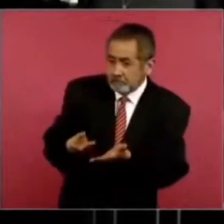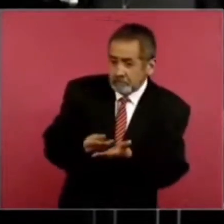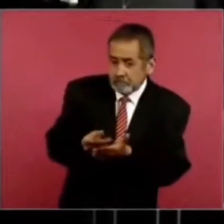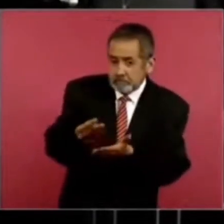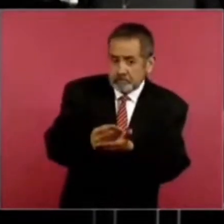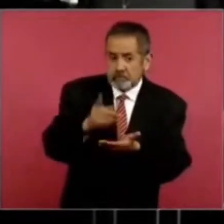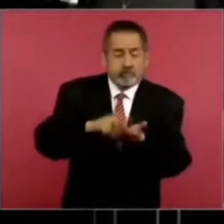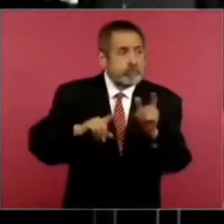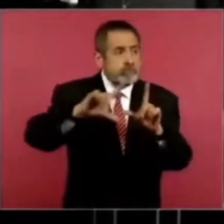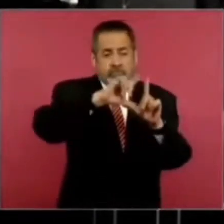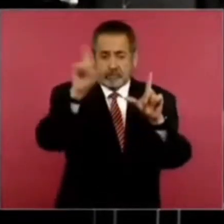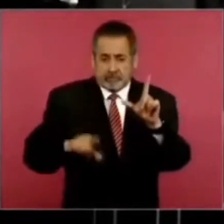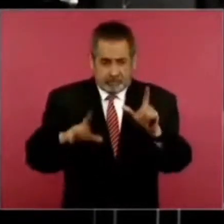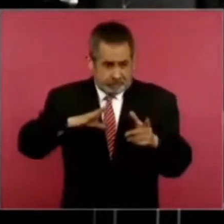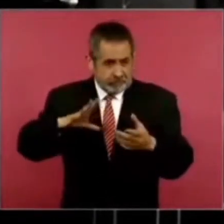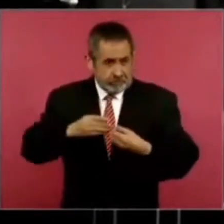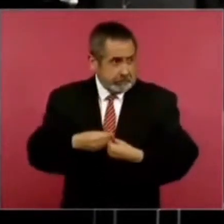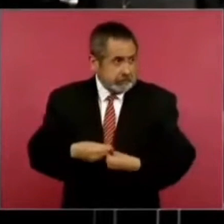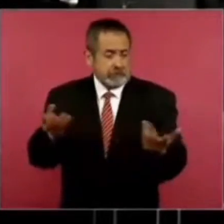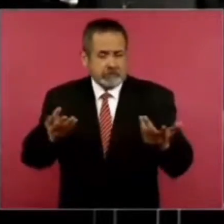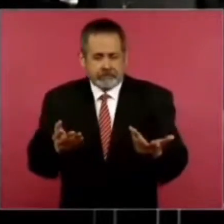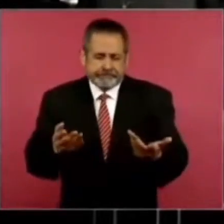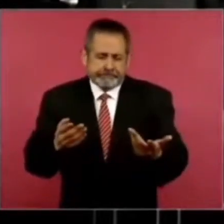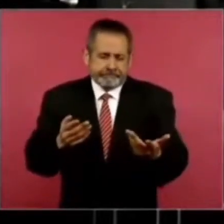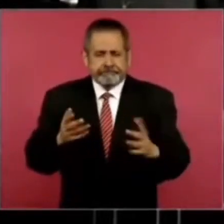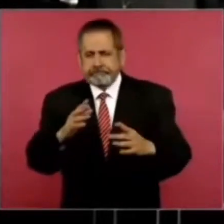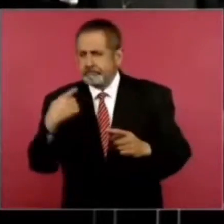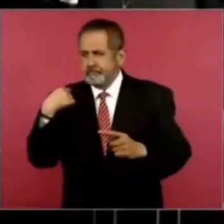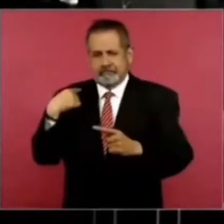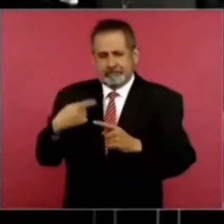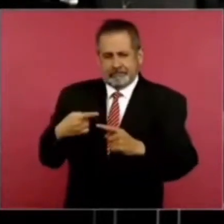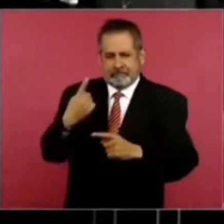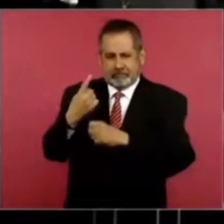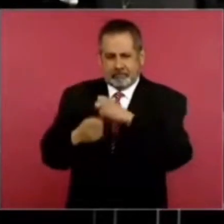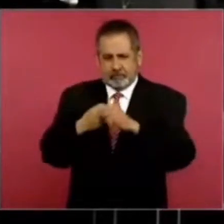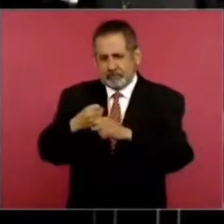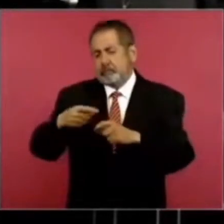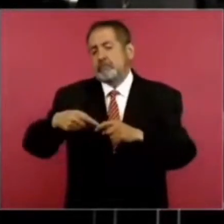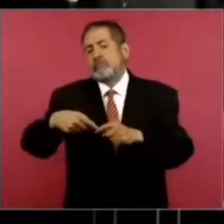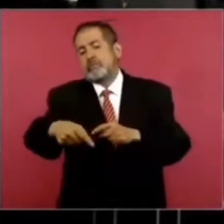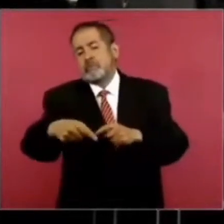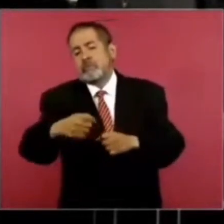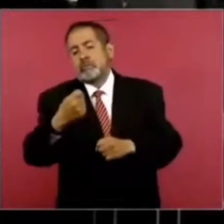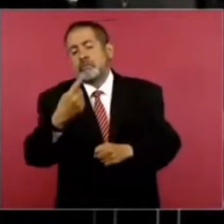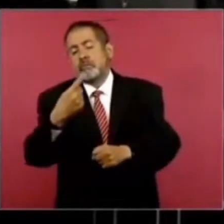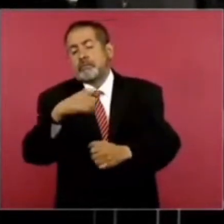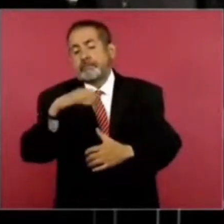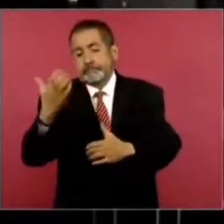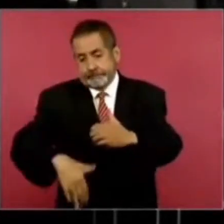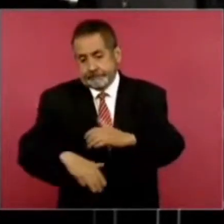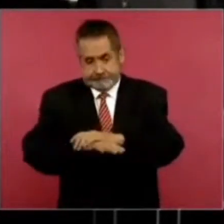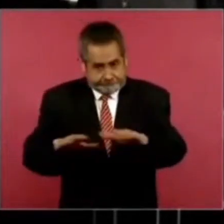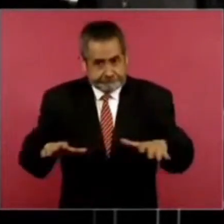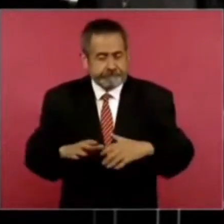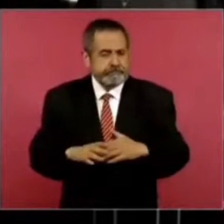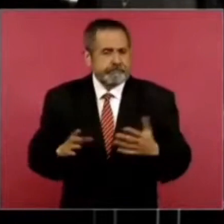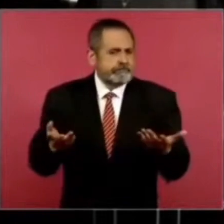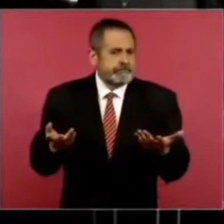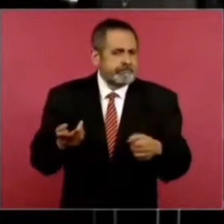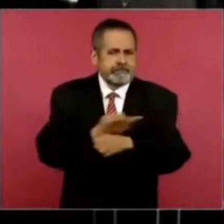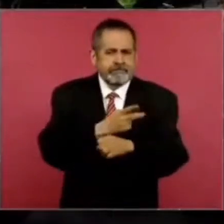país, y también, bueno, pues ya a menos de un año de que concluya este sexenio, cómo va quedando la configuración de grupos